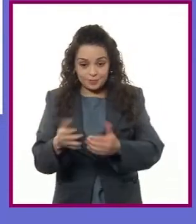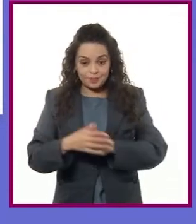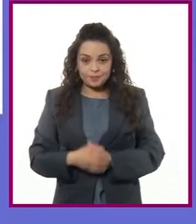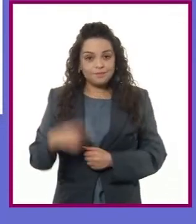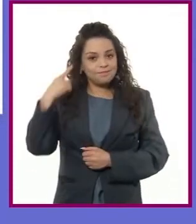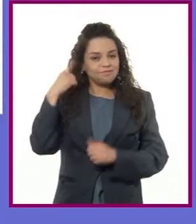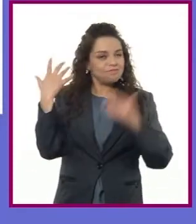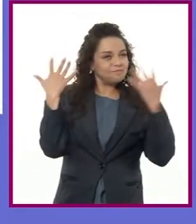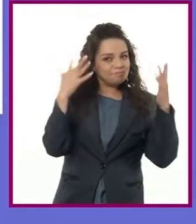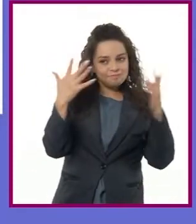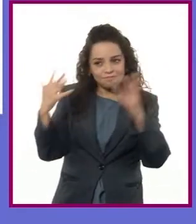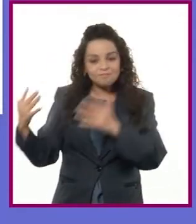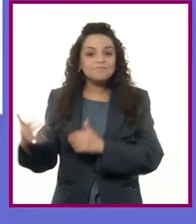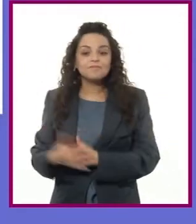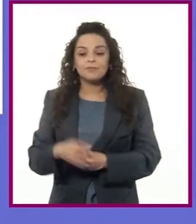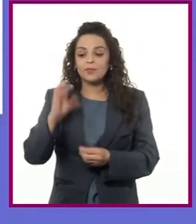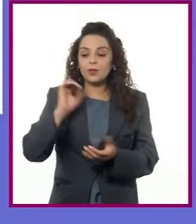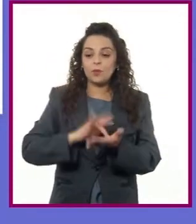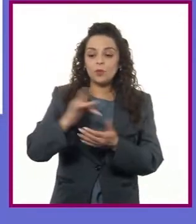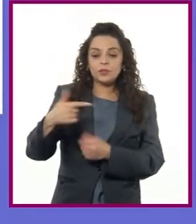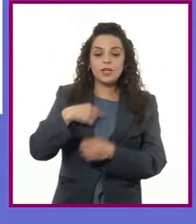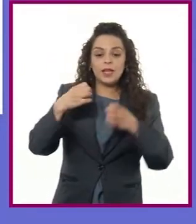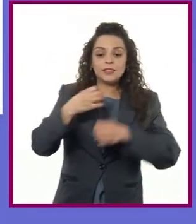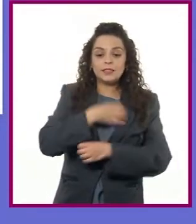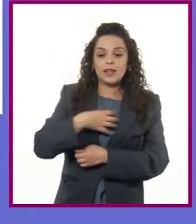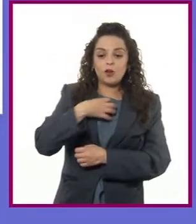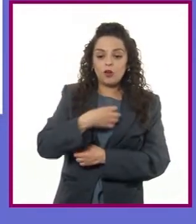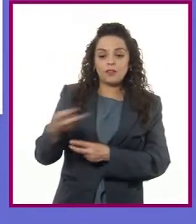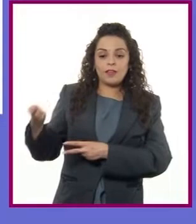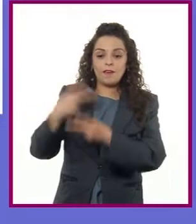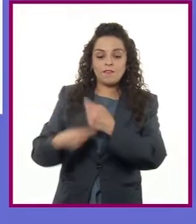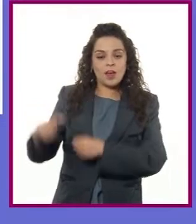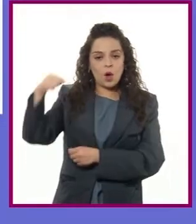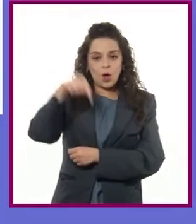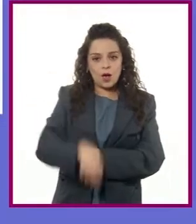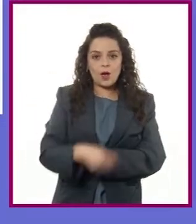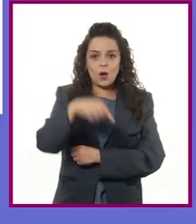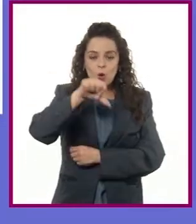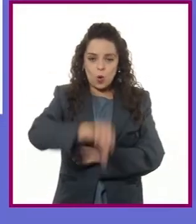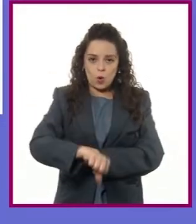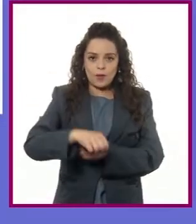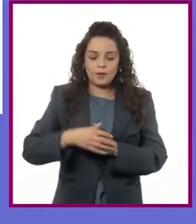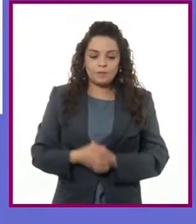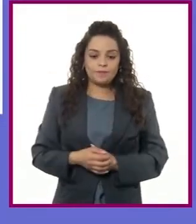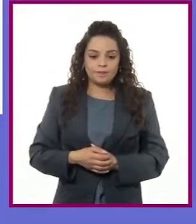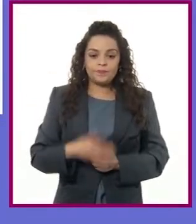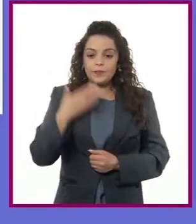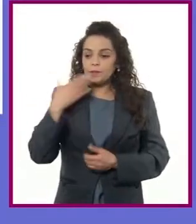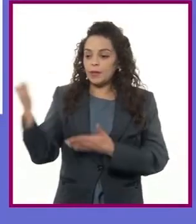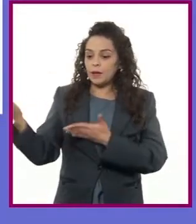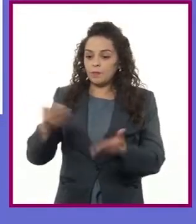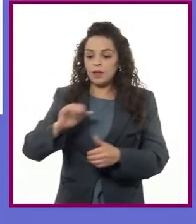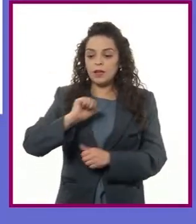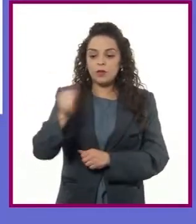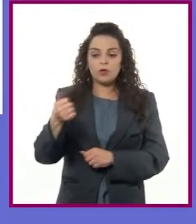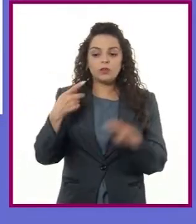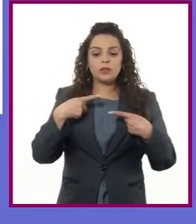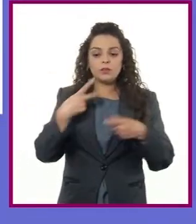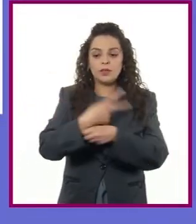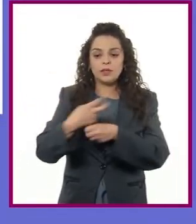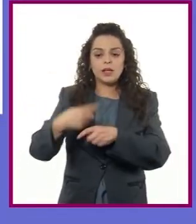Muchas gracias, me alegra acompañarlos el día de hoy. Demos la bienvenida a nuestra siguiente invitada,